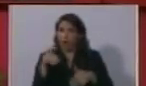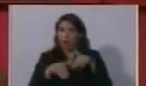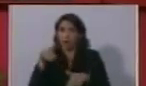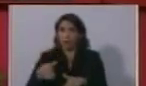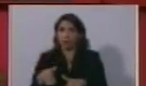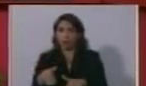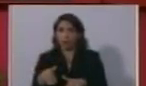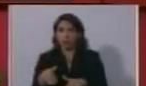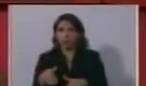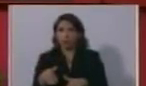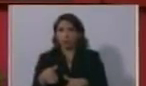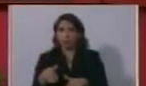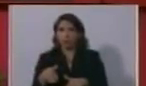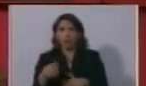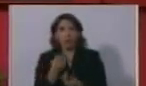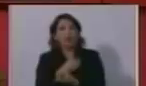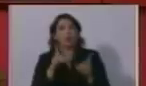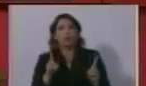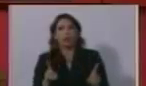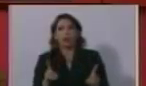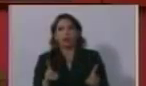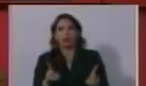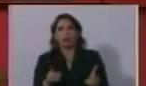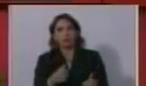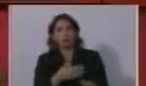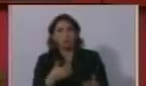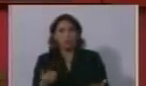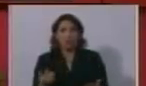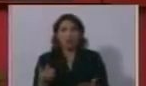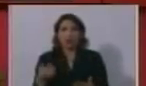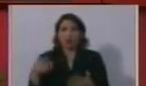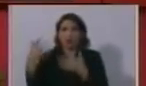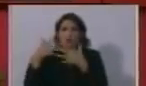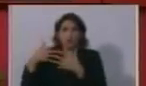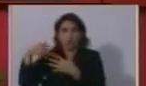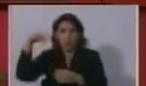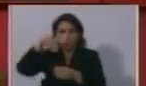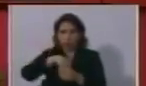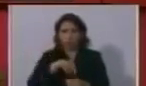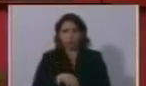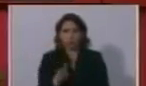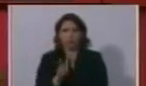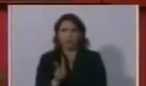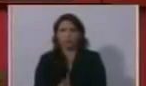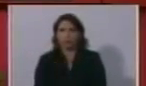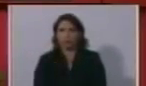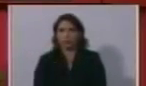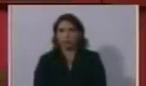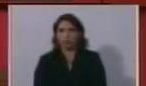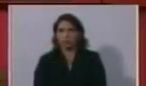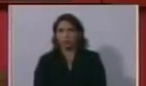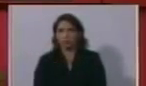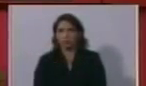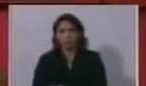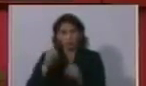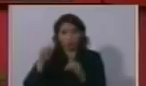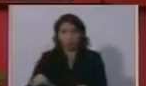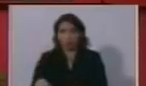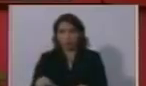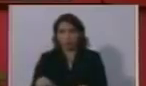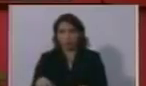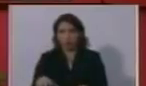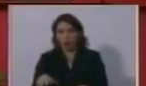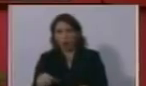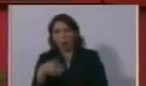pues que lo democrático sea que Nicolás renuncie o que Nicolás se vaya. Bueno, Nicolás ni va a renunciar ni se va.